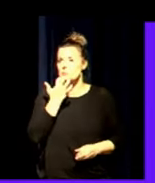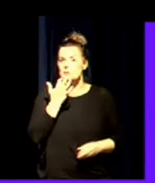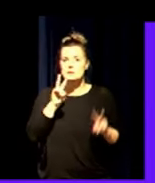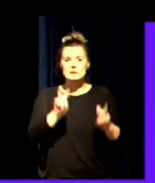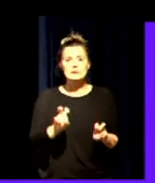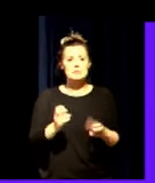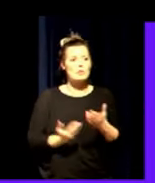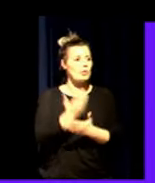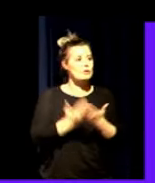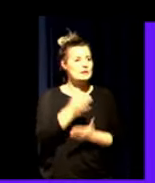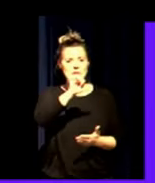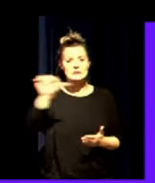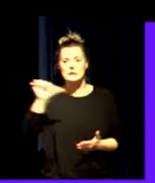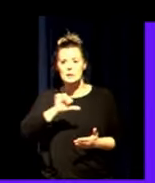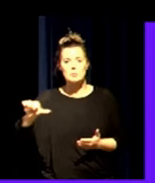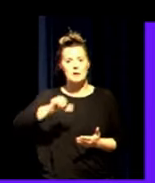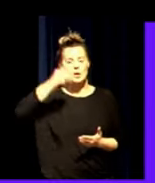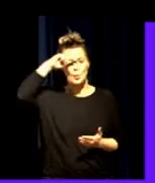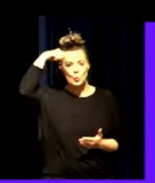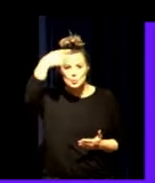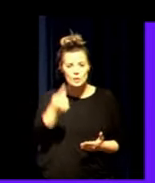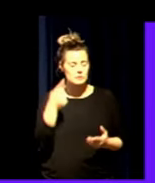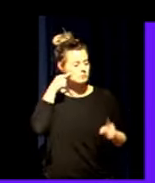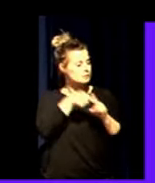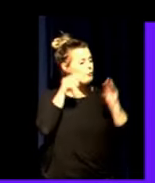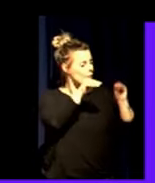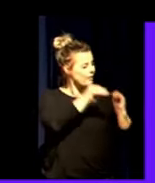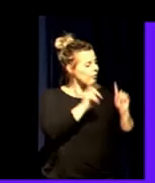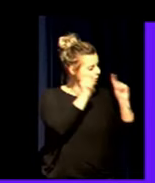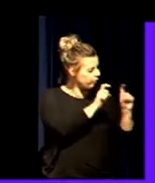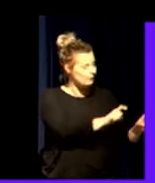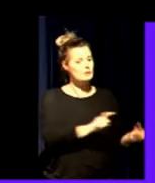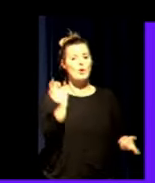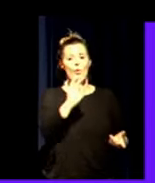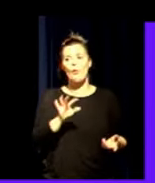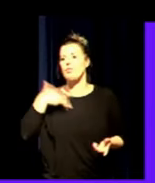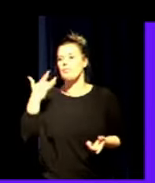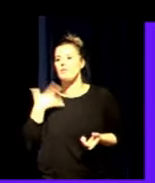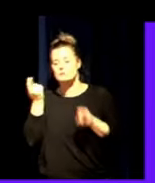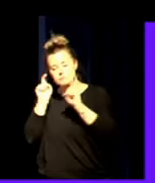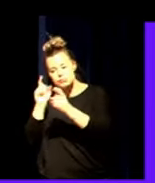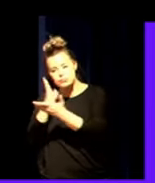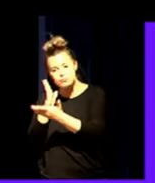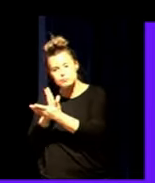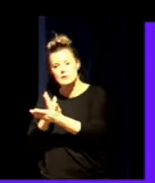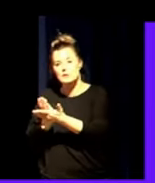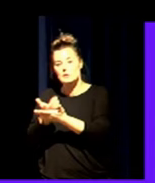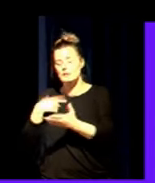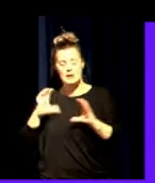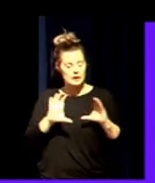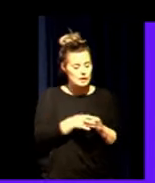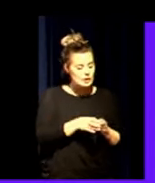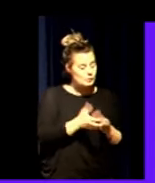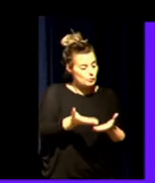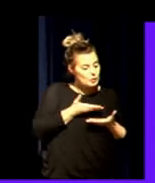de semanas culturales para hacer la formación, o días lectivos en el que los equipos de ayuda están formándose